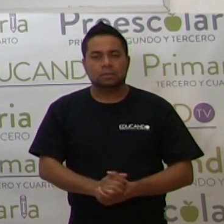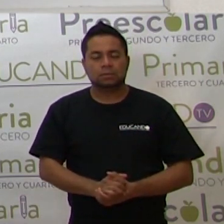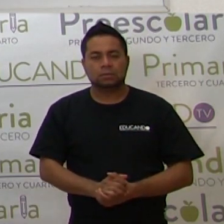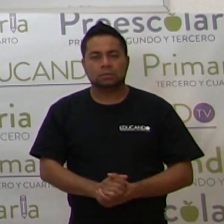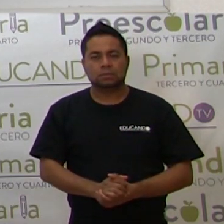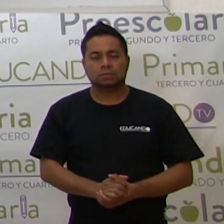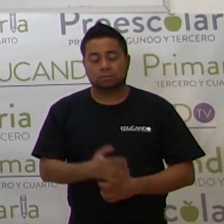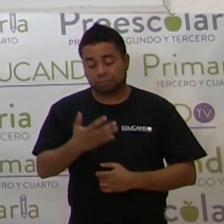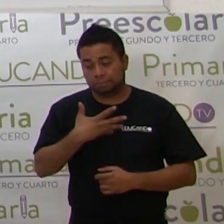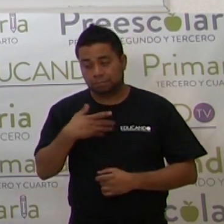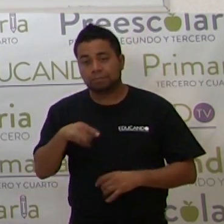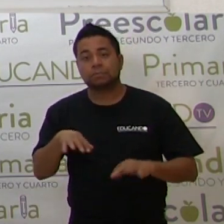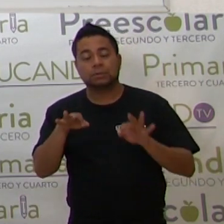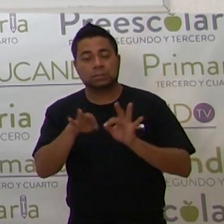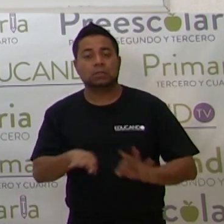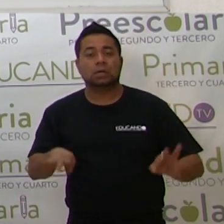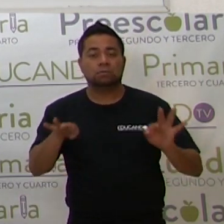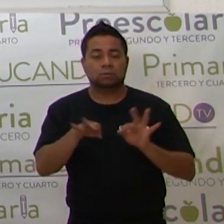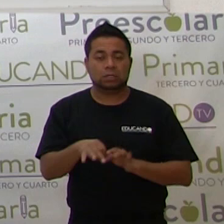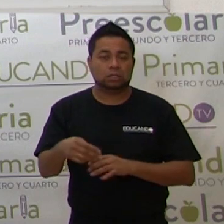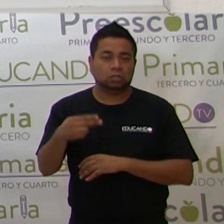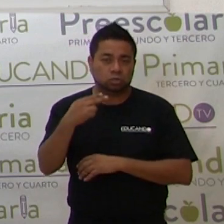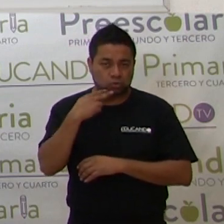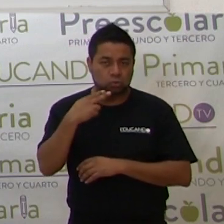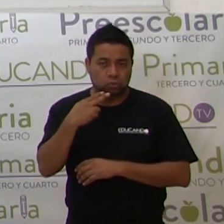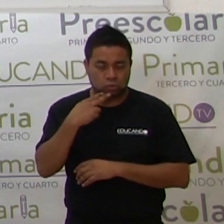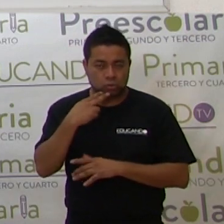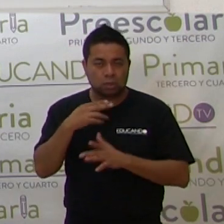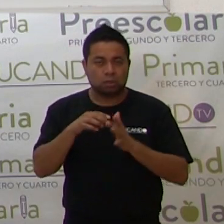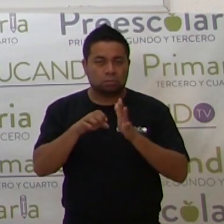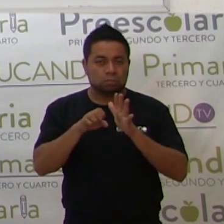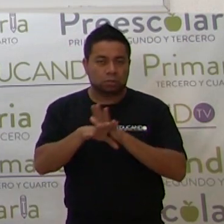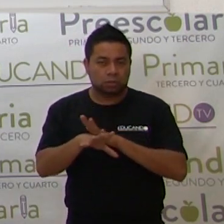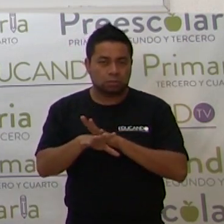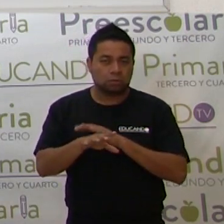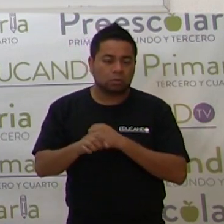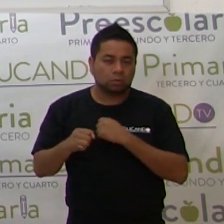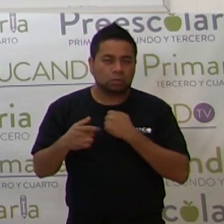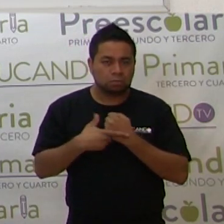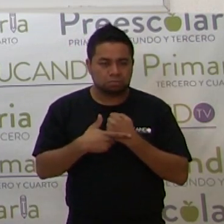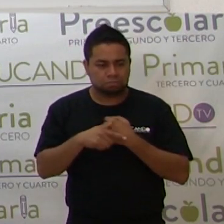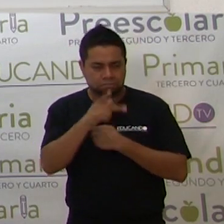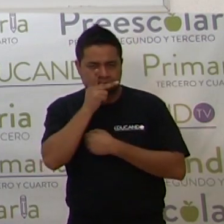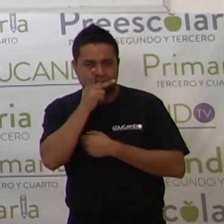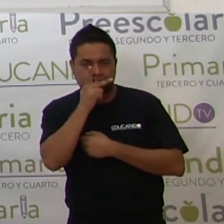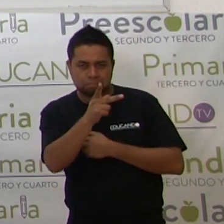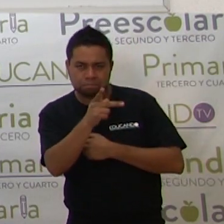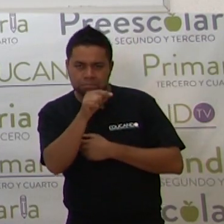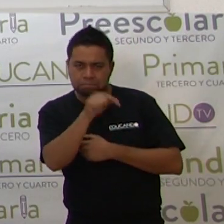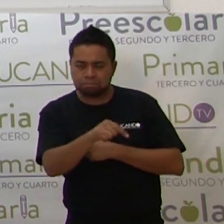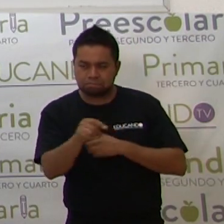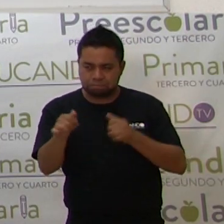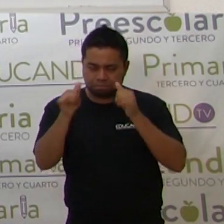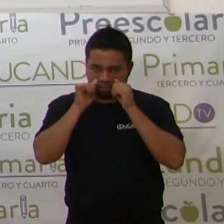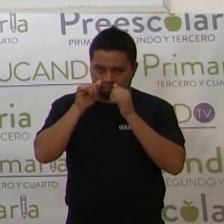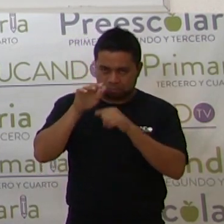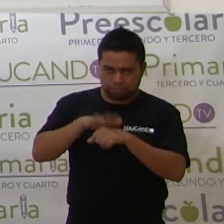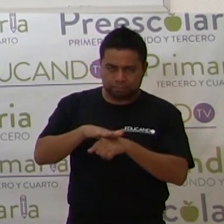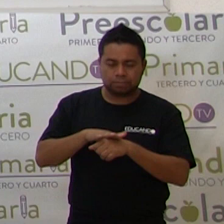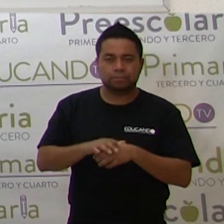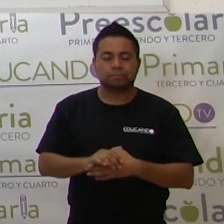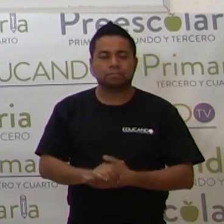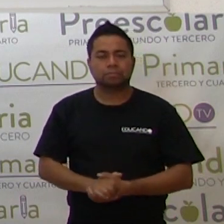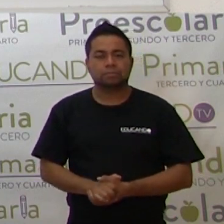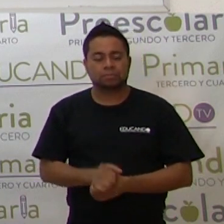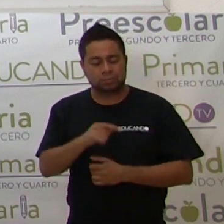Es importante que podamos utilizar ya algunos términos, mucha atención,